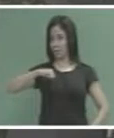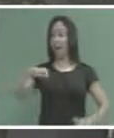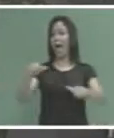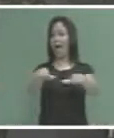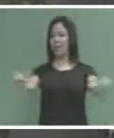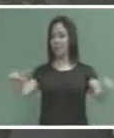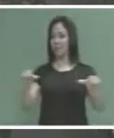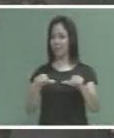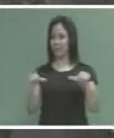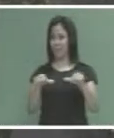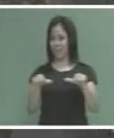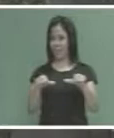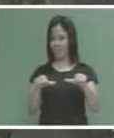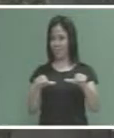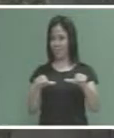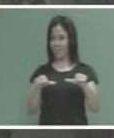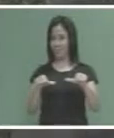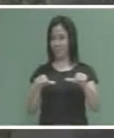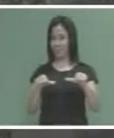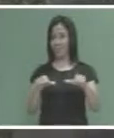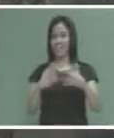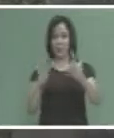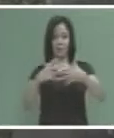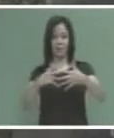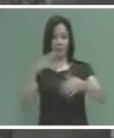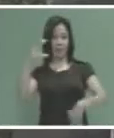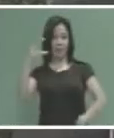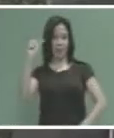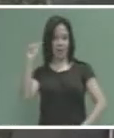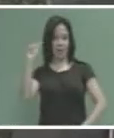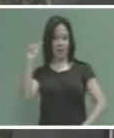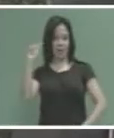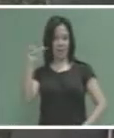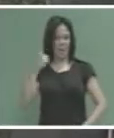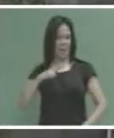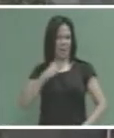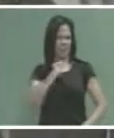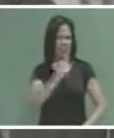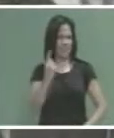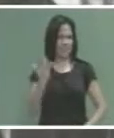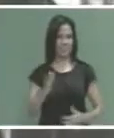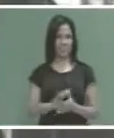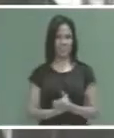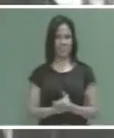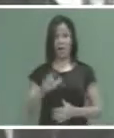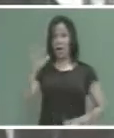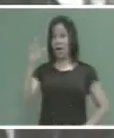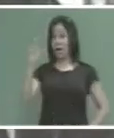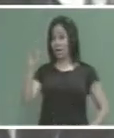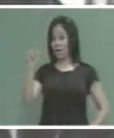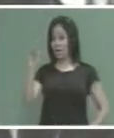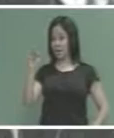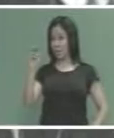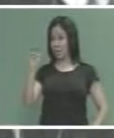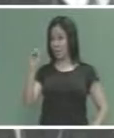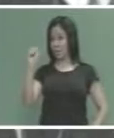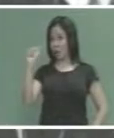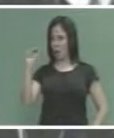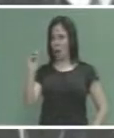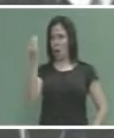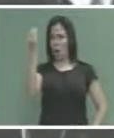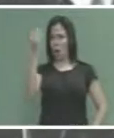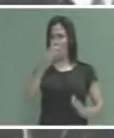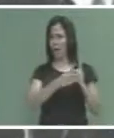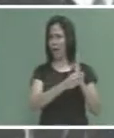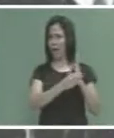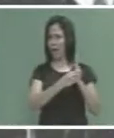administrador de la Fundación Carlos Arboleda. Sobre su arte se comenta lo siguiente. Ramón Almanza, joven talento panameño que en